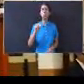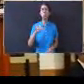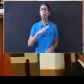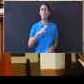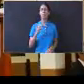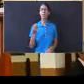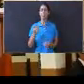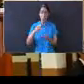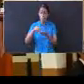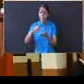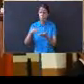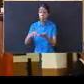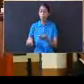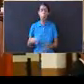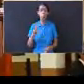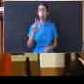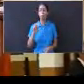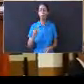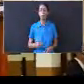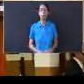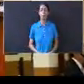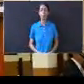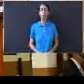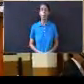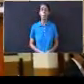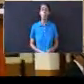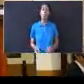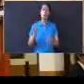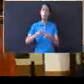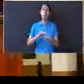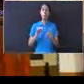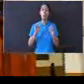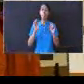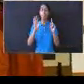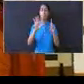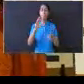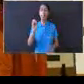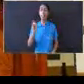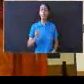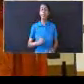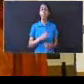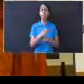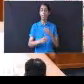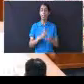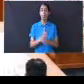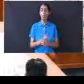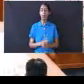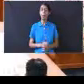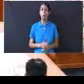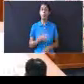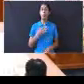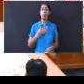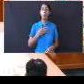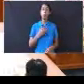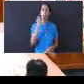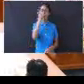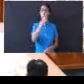No tiene que hacer examen. Más de 60 es. Yo porque mi suegro quería entrar, entró a la universidad.